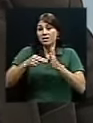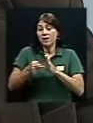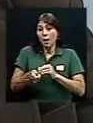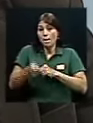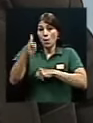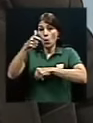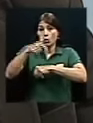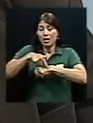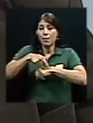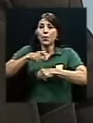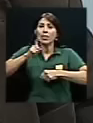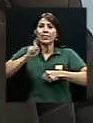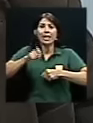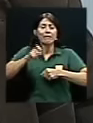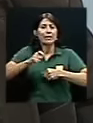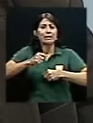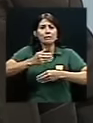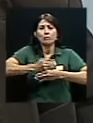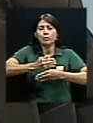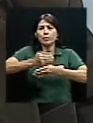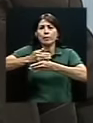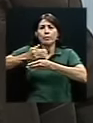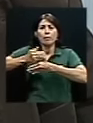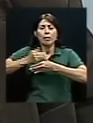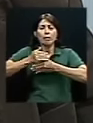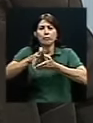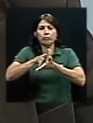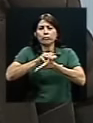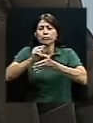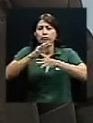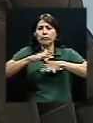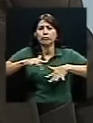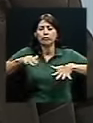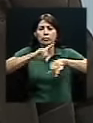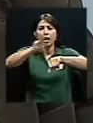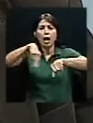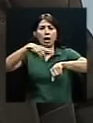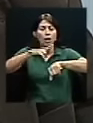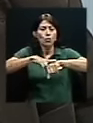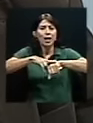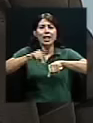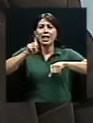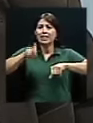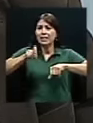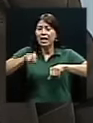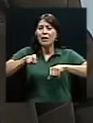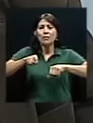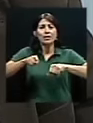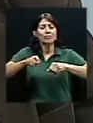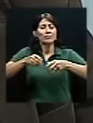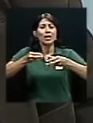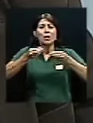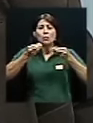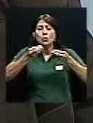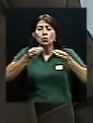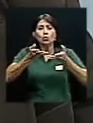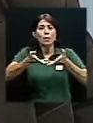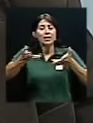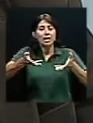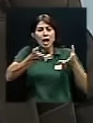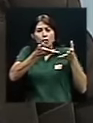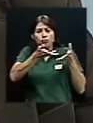hacer una gran cantidad de obras, se tiene que movilizar grandes volúmenes de material para hacer los rellenos, sobre todo en las